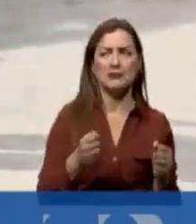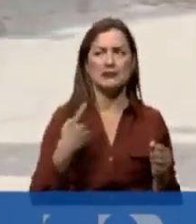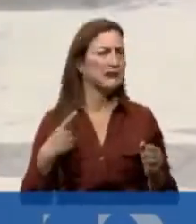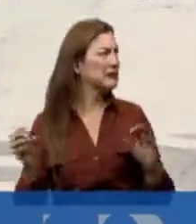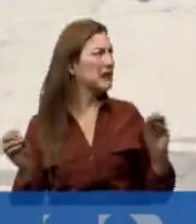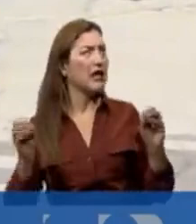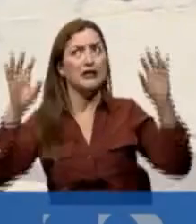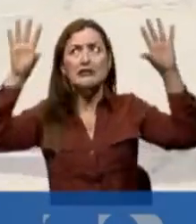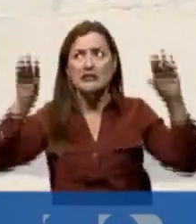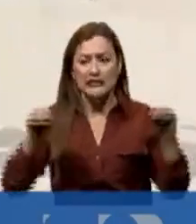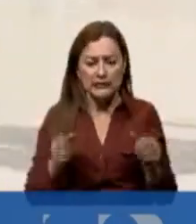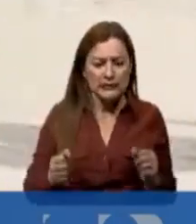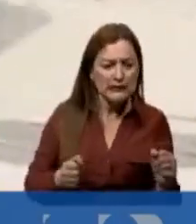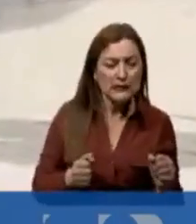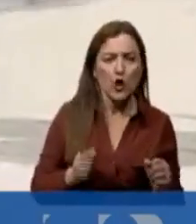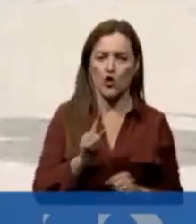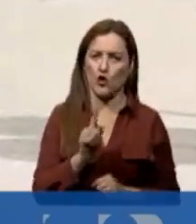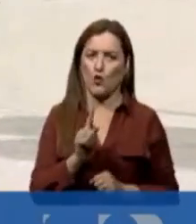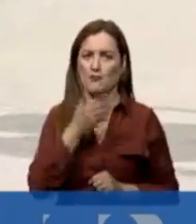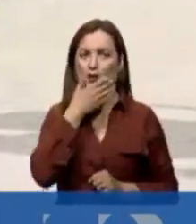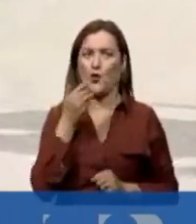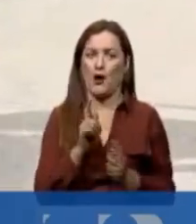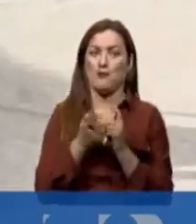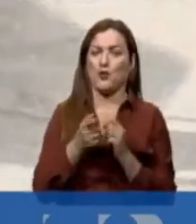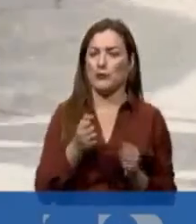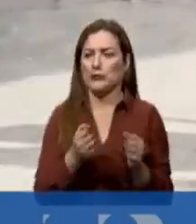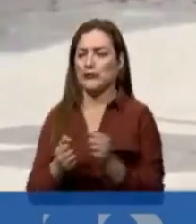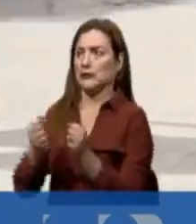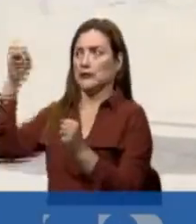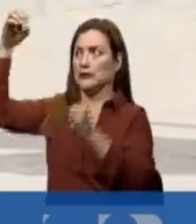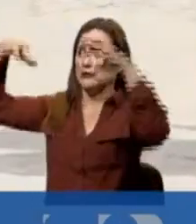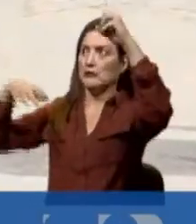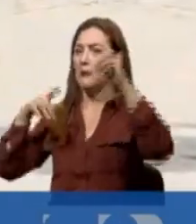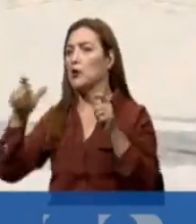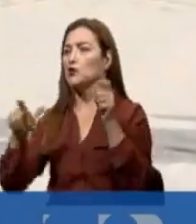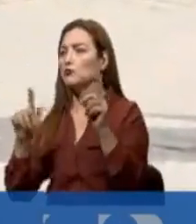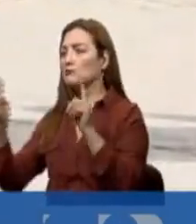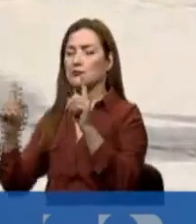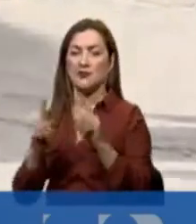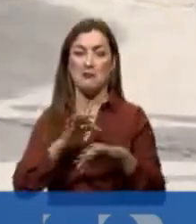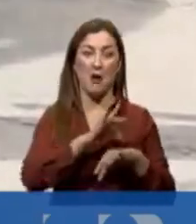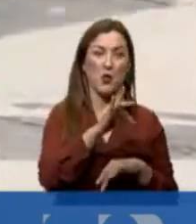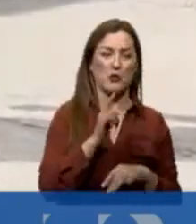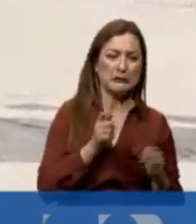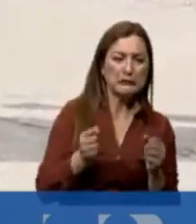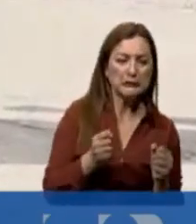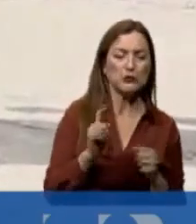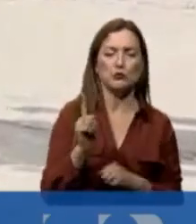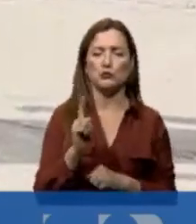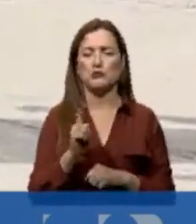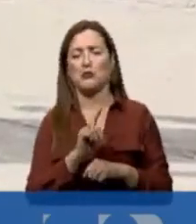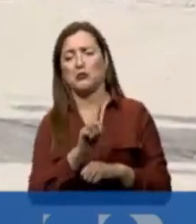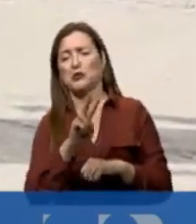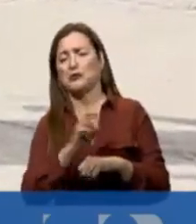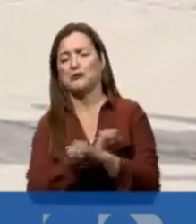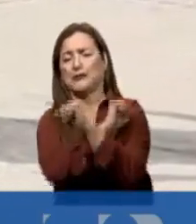por las zonas donde no hay mucha luminaria, por ejemplo, y no transite en horas de la madrugada. Evite justamente,